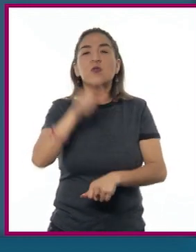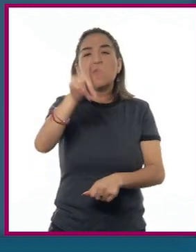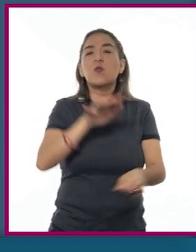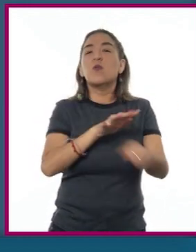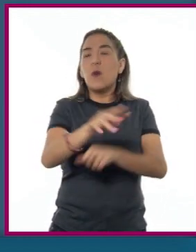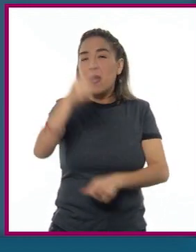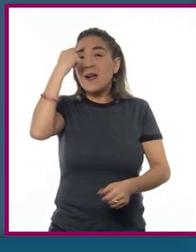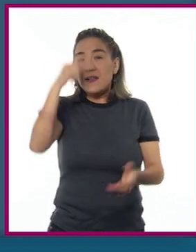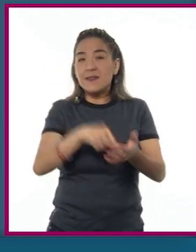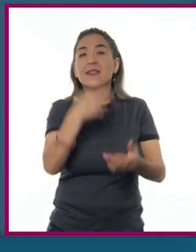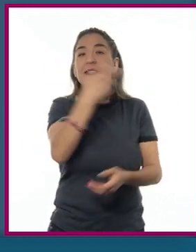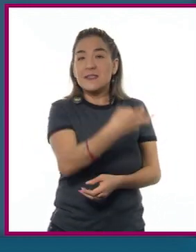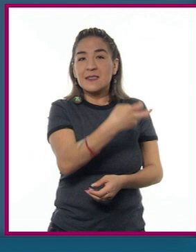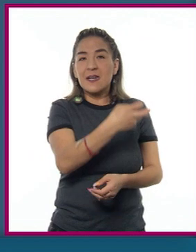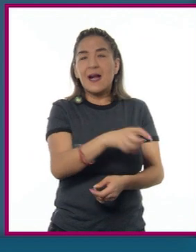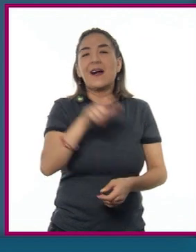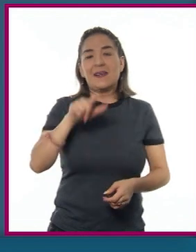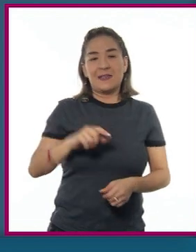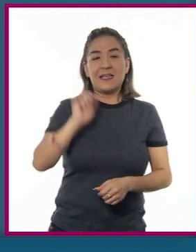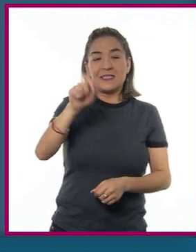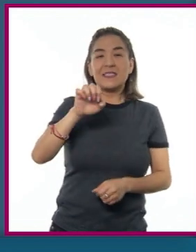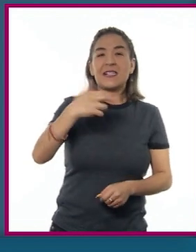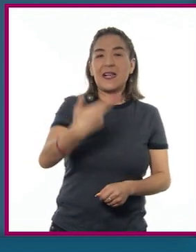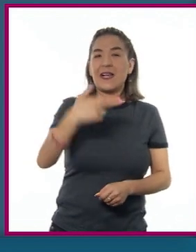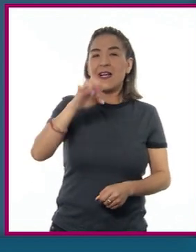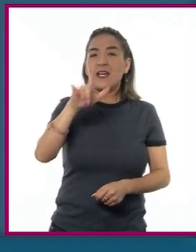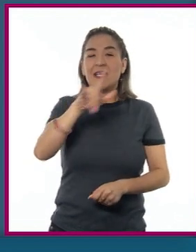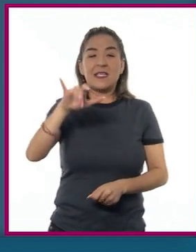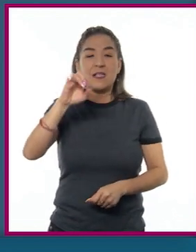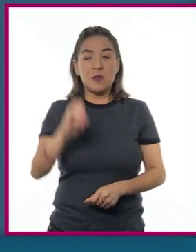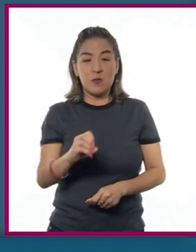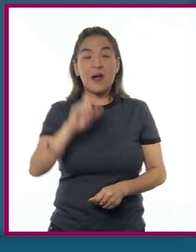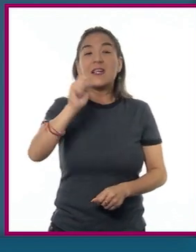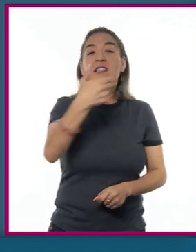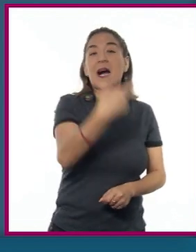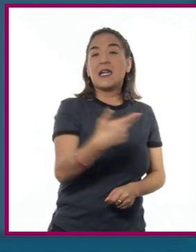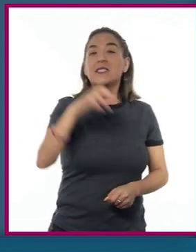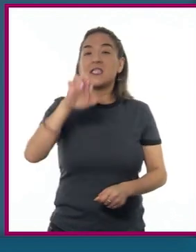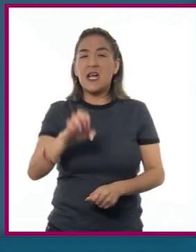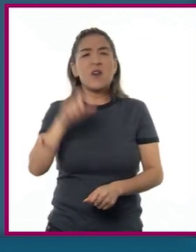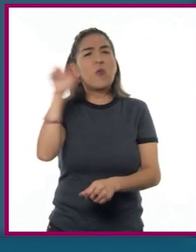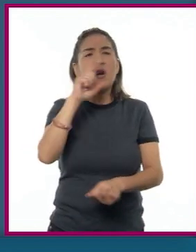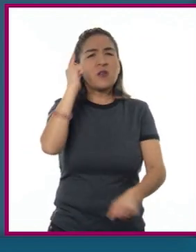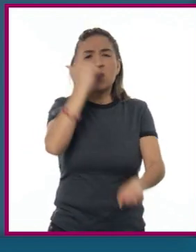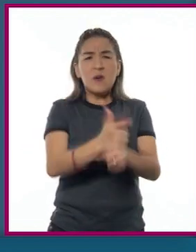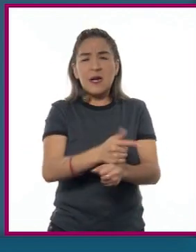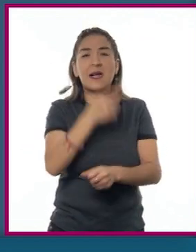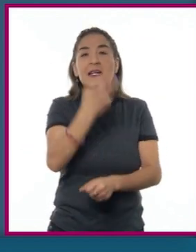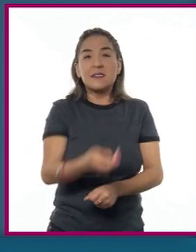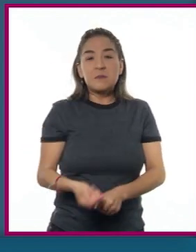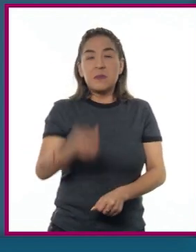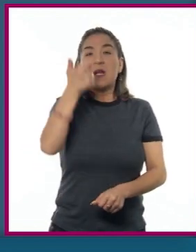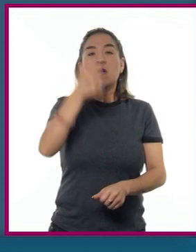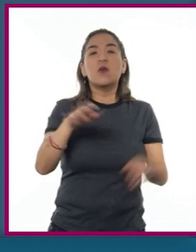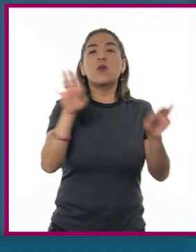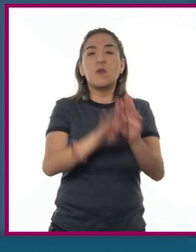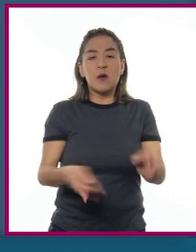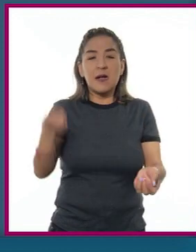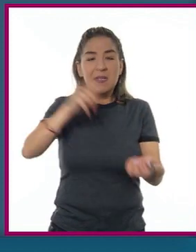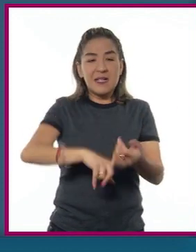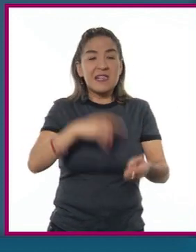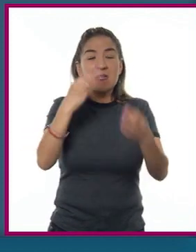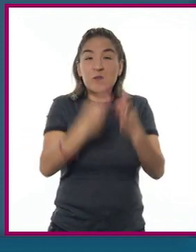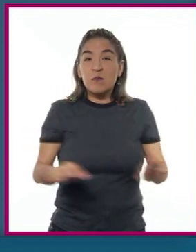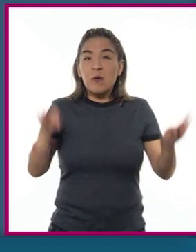es? Se trata del helio, He, que se observó por primera vez como una línea amarilla brillante en